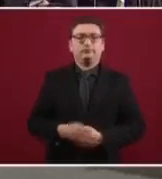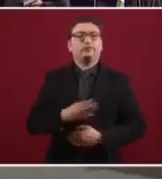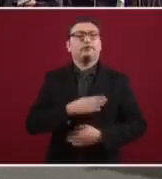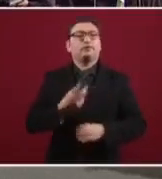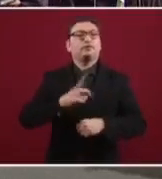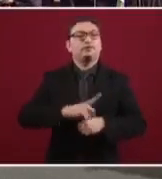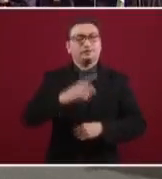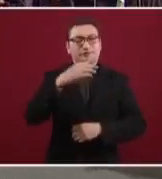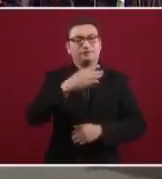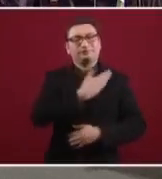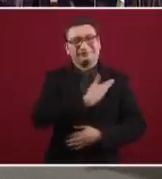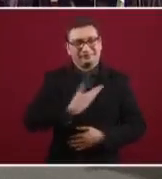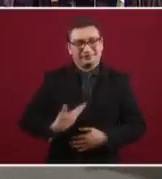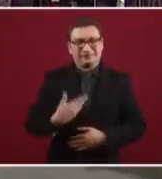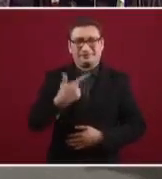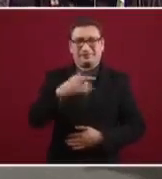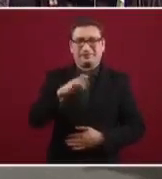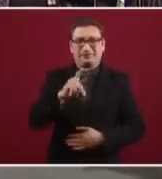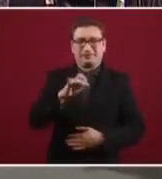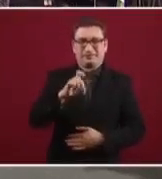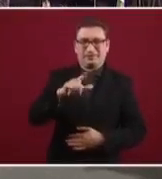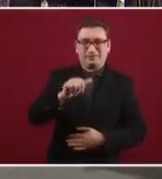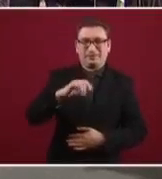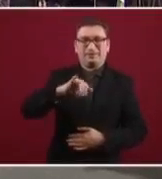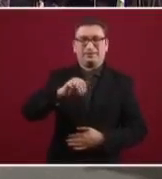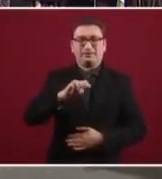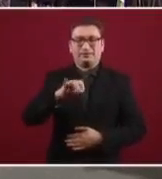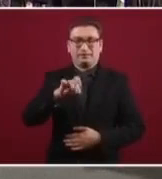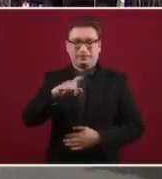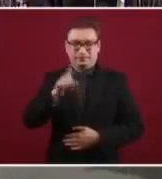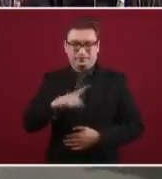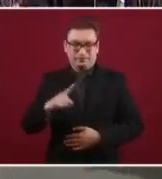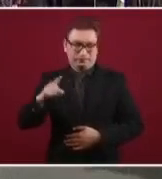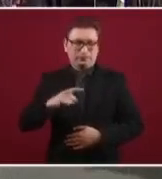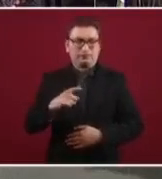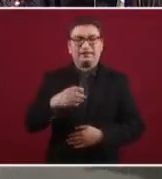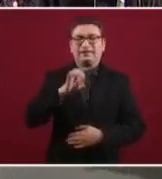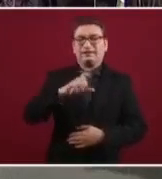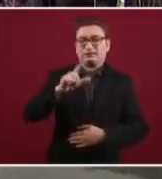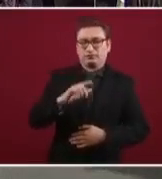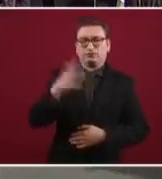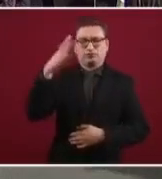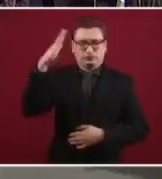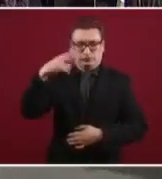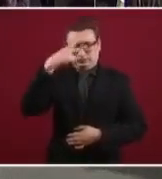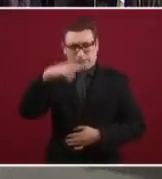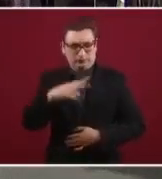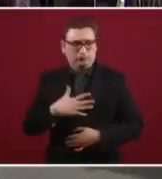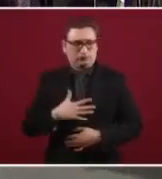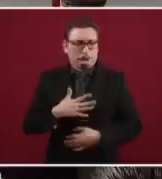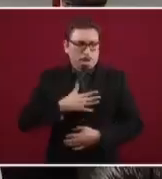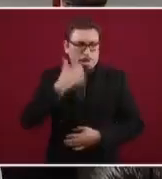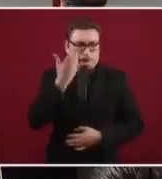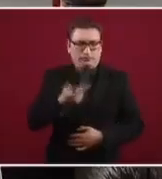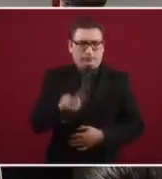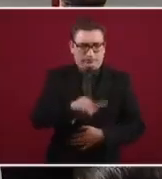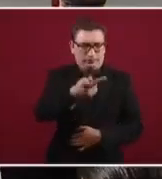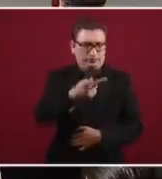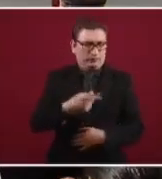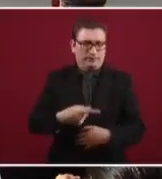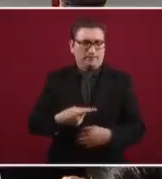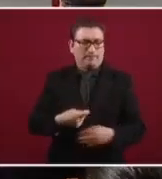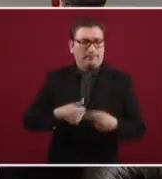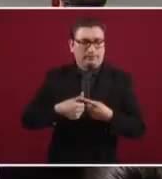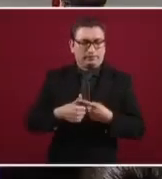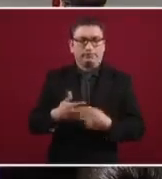Buenos días, presidente. Gabriela Jiménez, El Sol de México. Preguntarle, primero que nada,